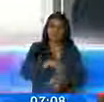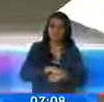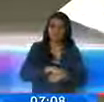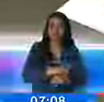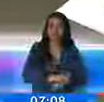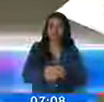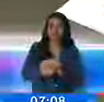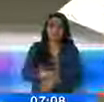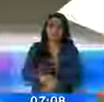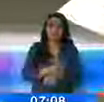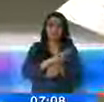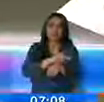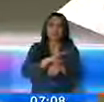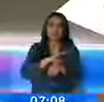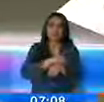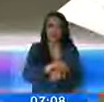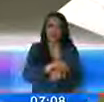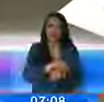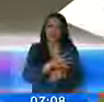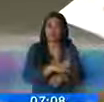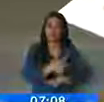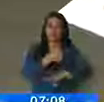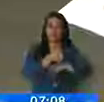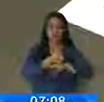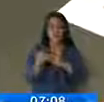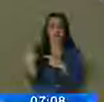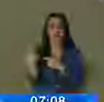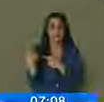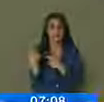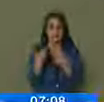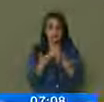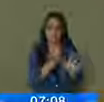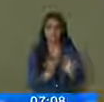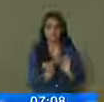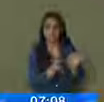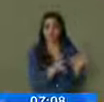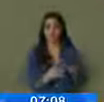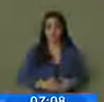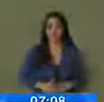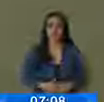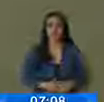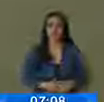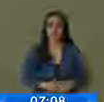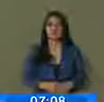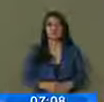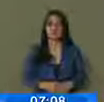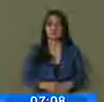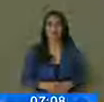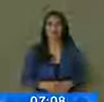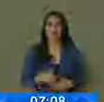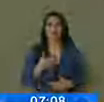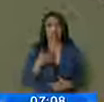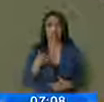trasladado hasta la fiscalía y puesto a órdenes de las autoridades competentes informó patricia